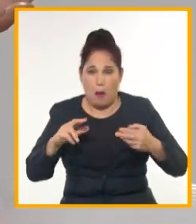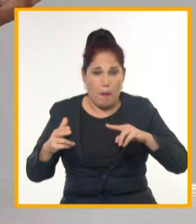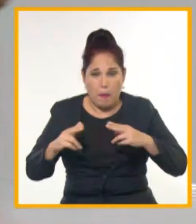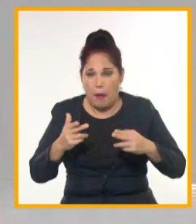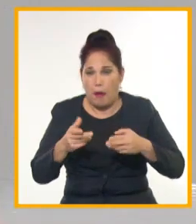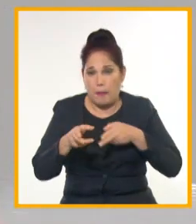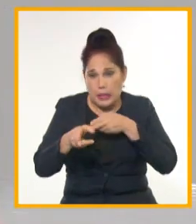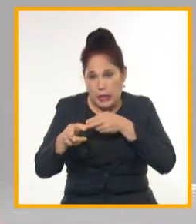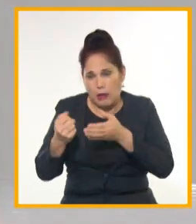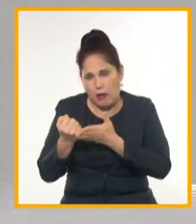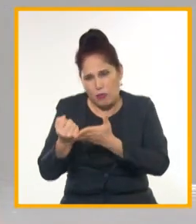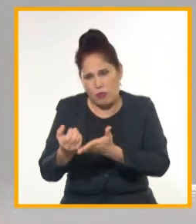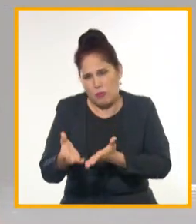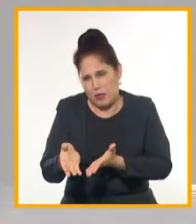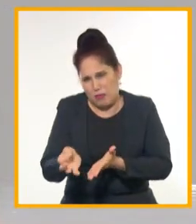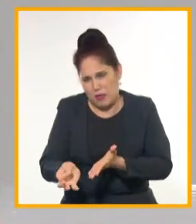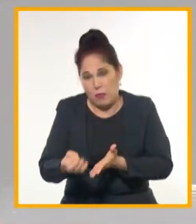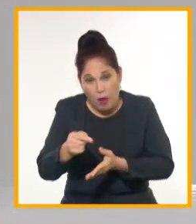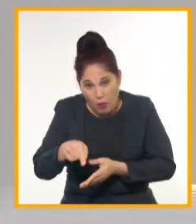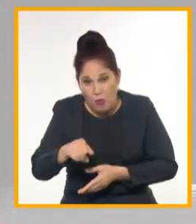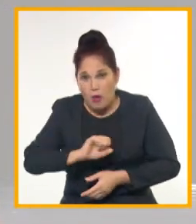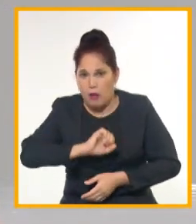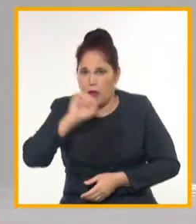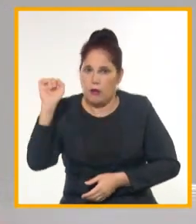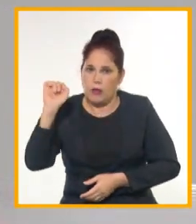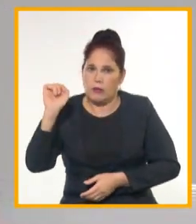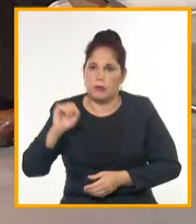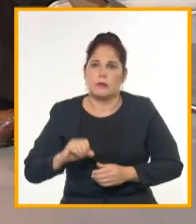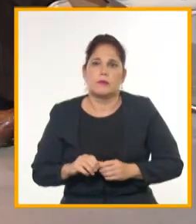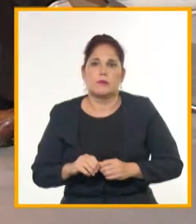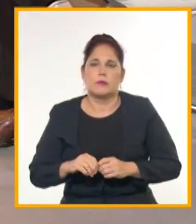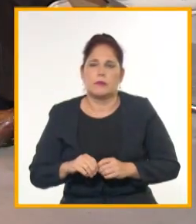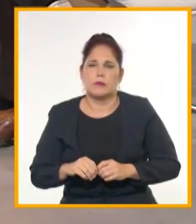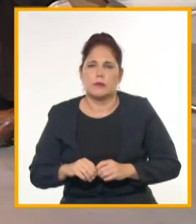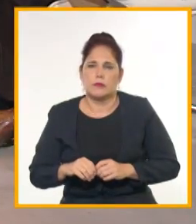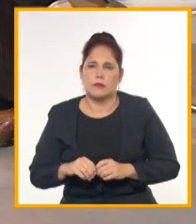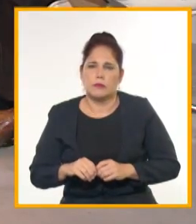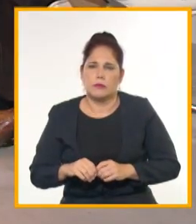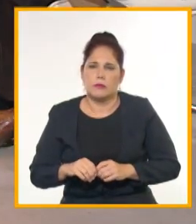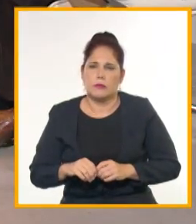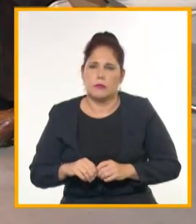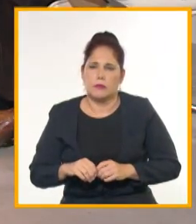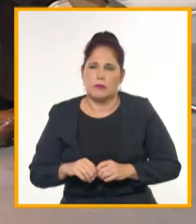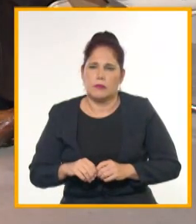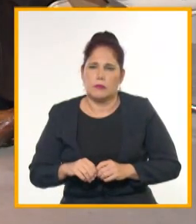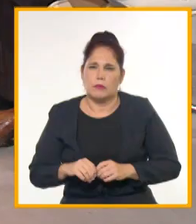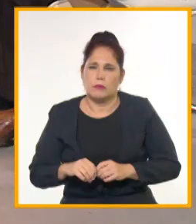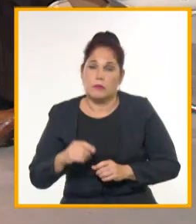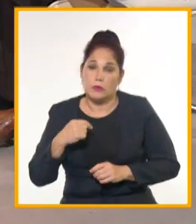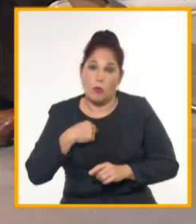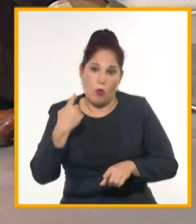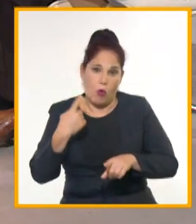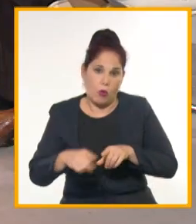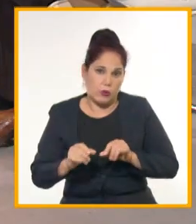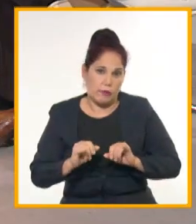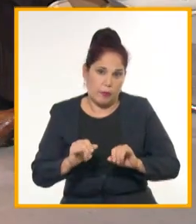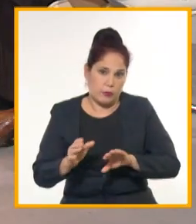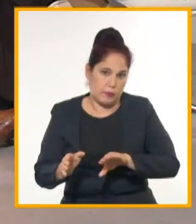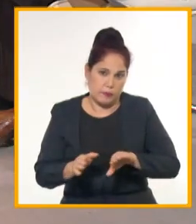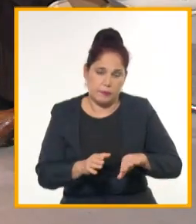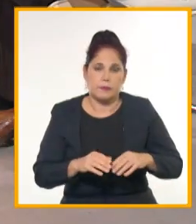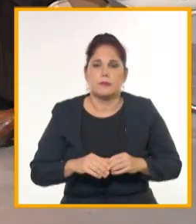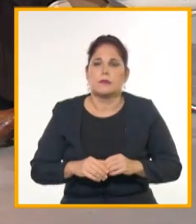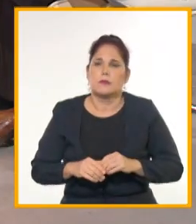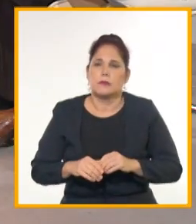ella, no creo que eso vaya a ganarle, Marina, nos quedan más nada más, pero no quería dejar de preguntarte otra noticia que, oye,